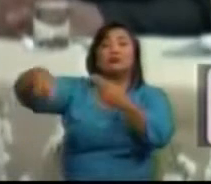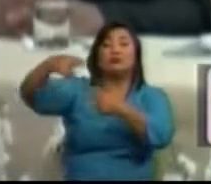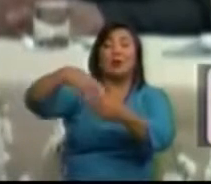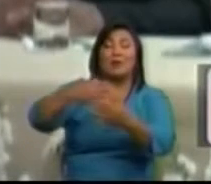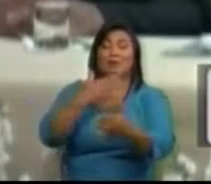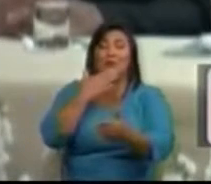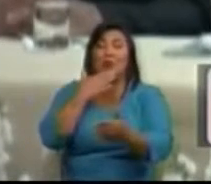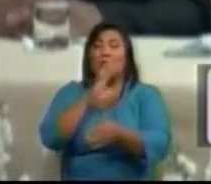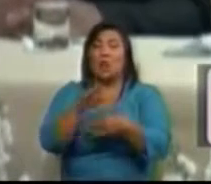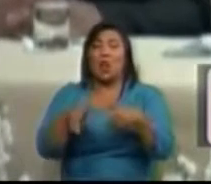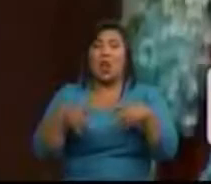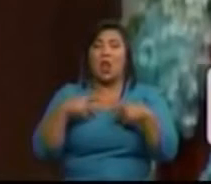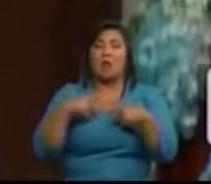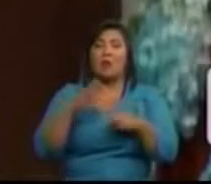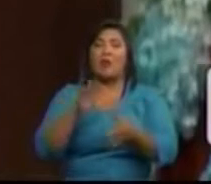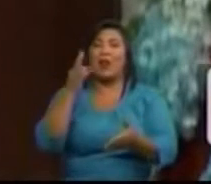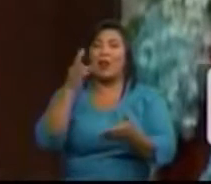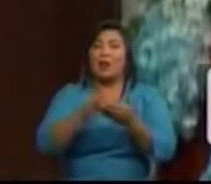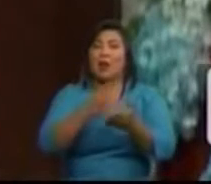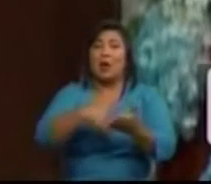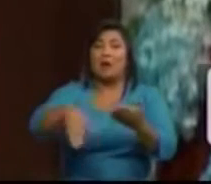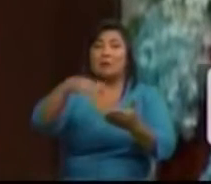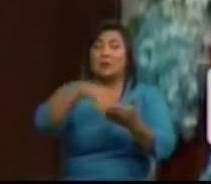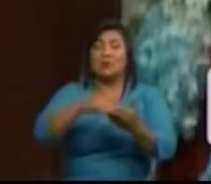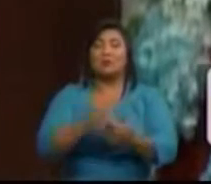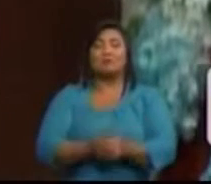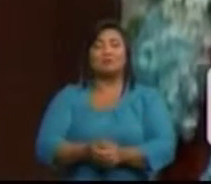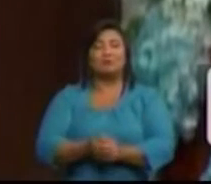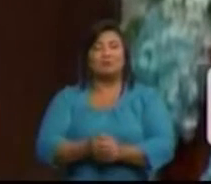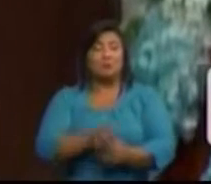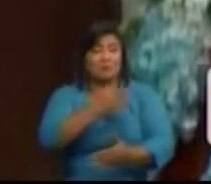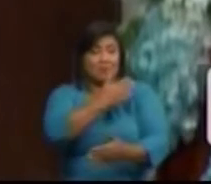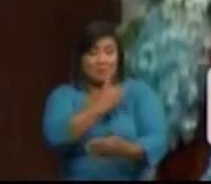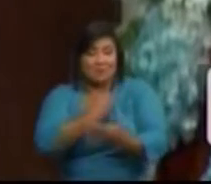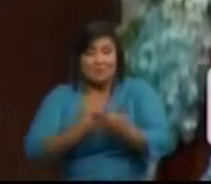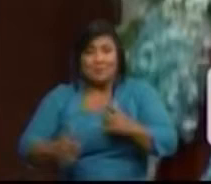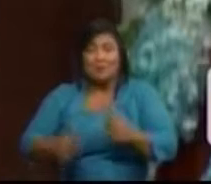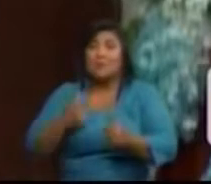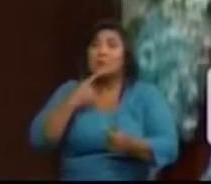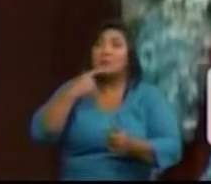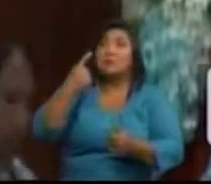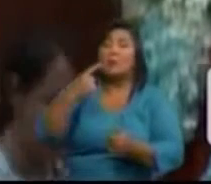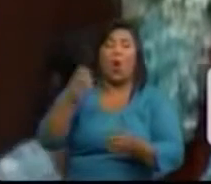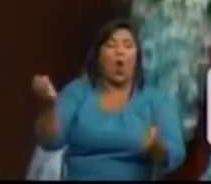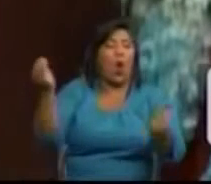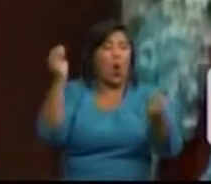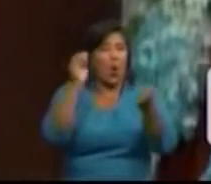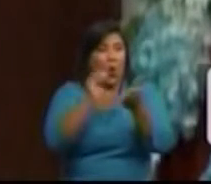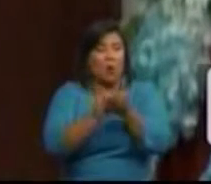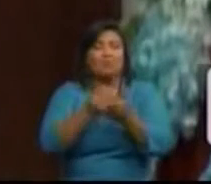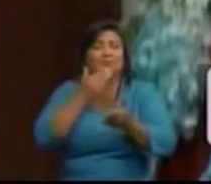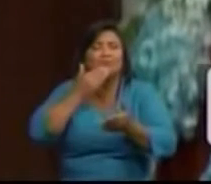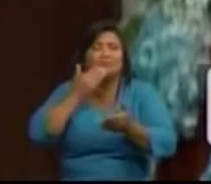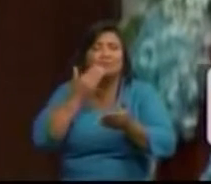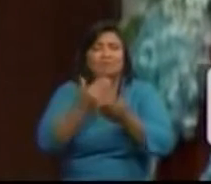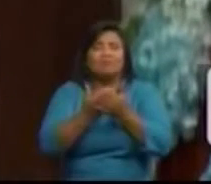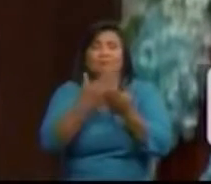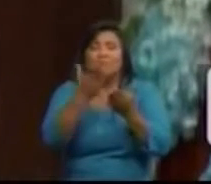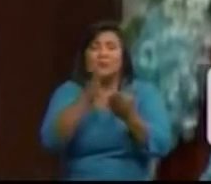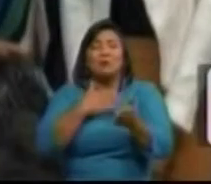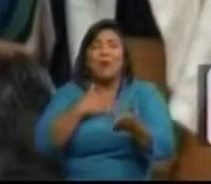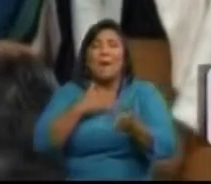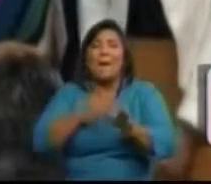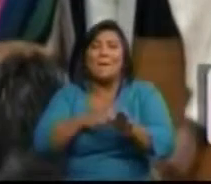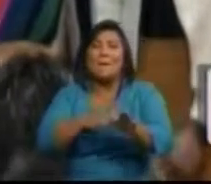calidad de vida de la población. Señor presidente, públicamente, una vez más, le agradezco a usted por su